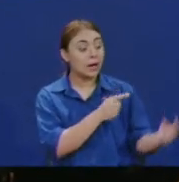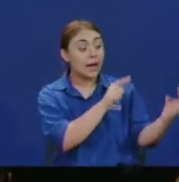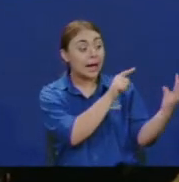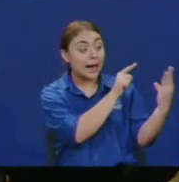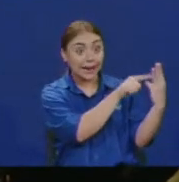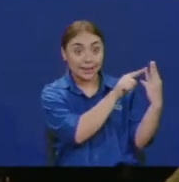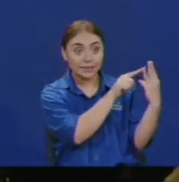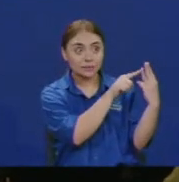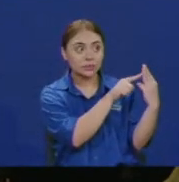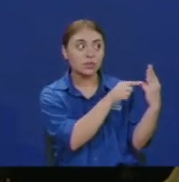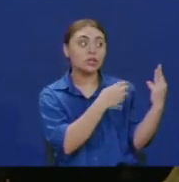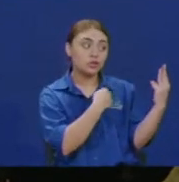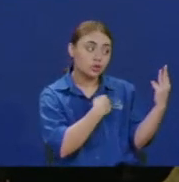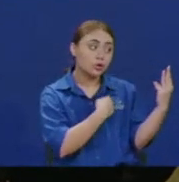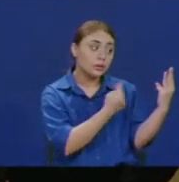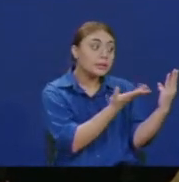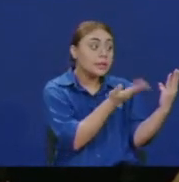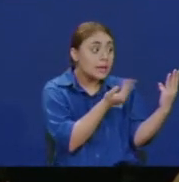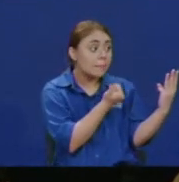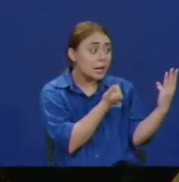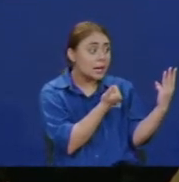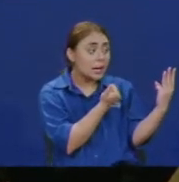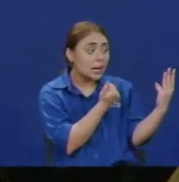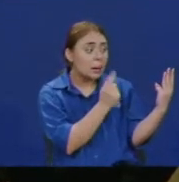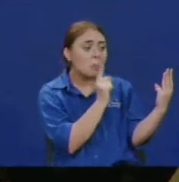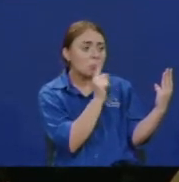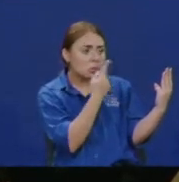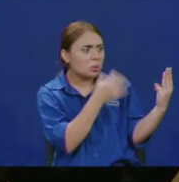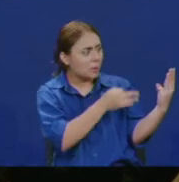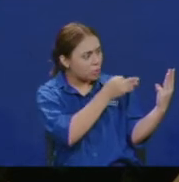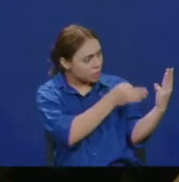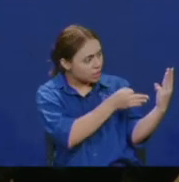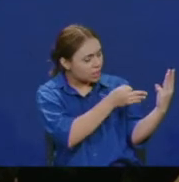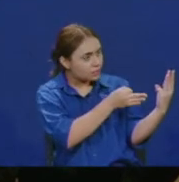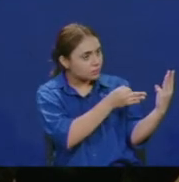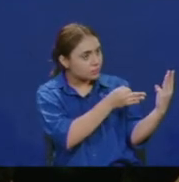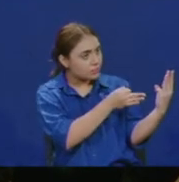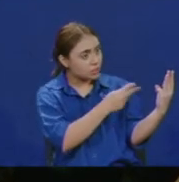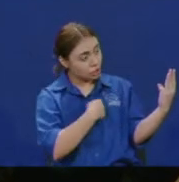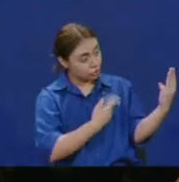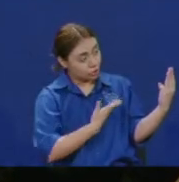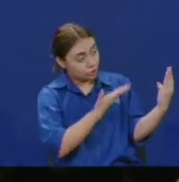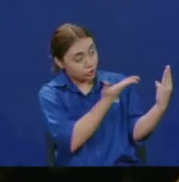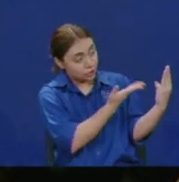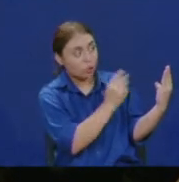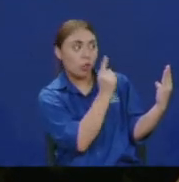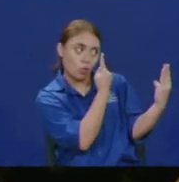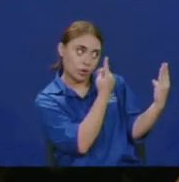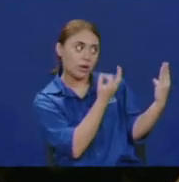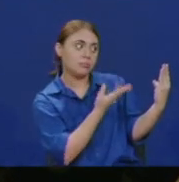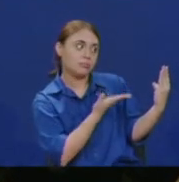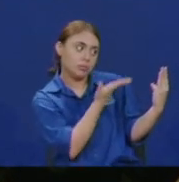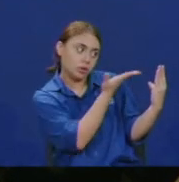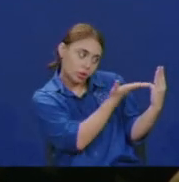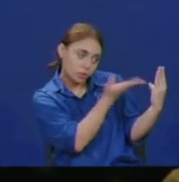contraté? Por un denario. ¿Cuánto te estoy dando? Un denario.